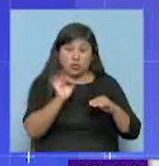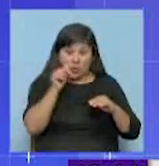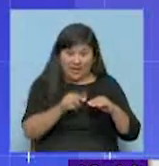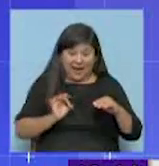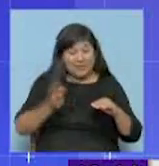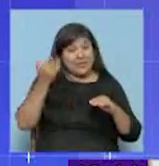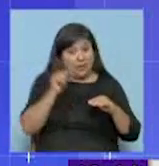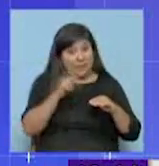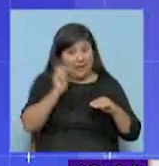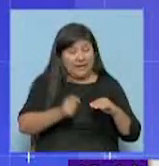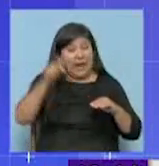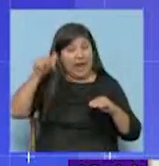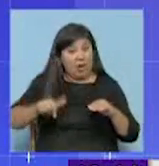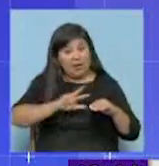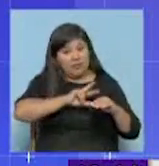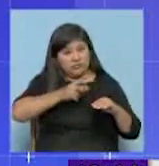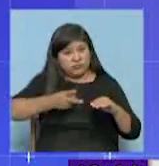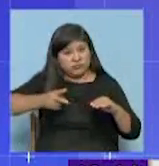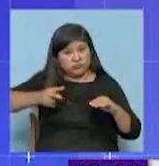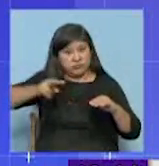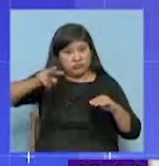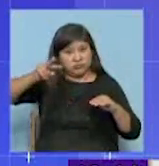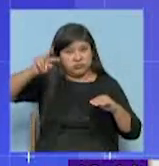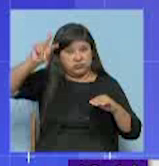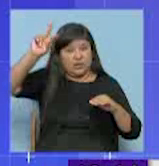a pagar en estos momentos, en la actualidad,